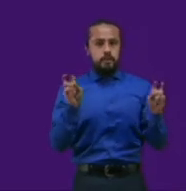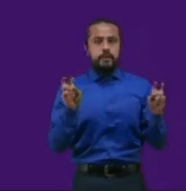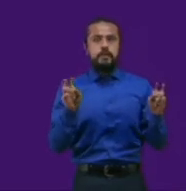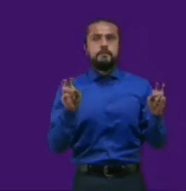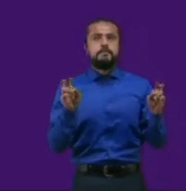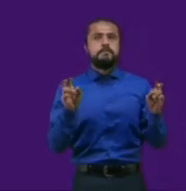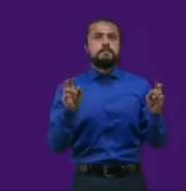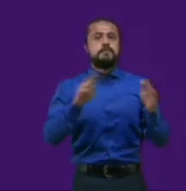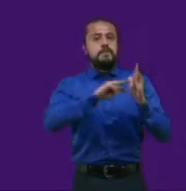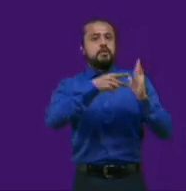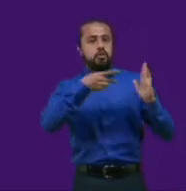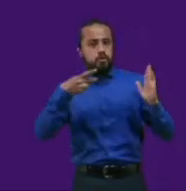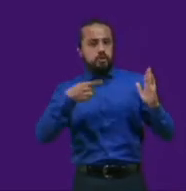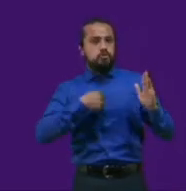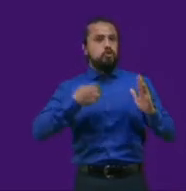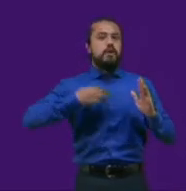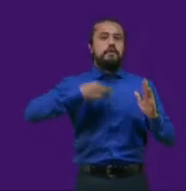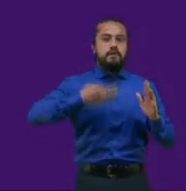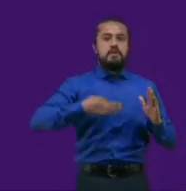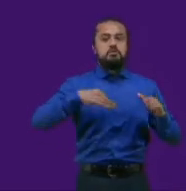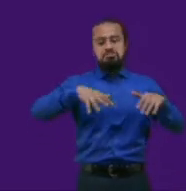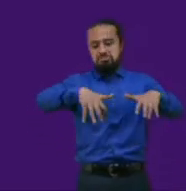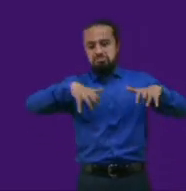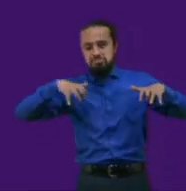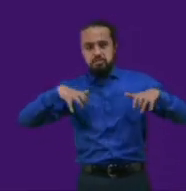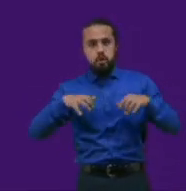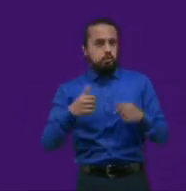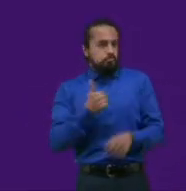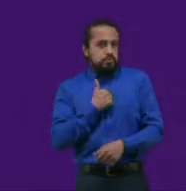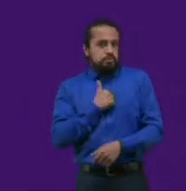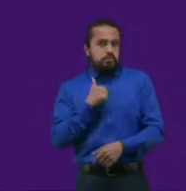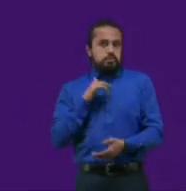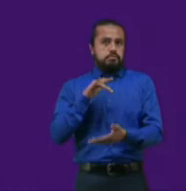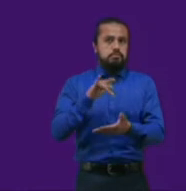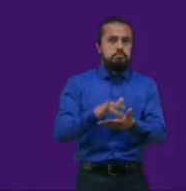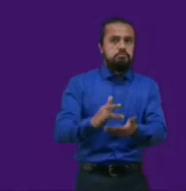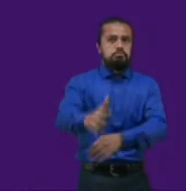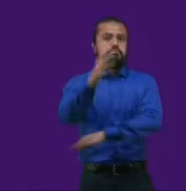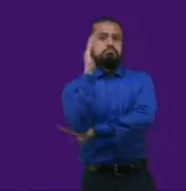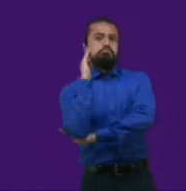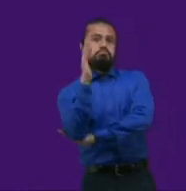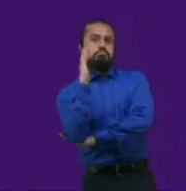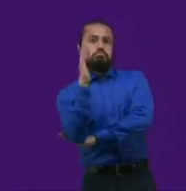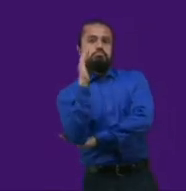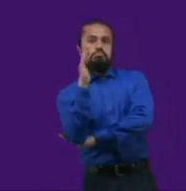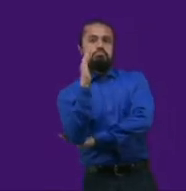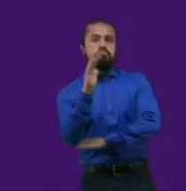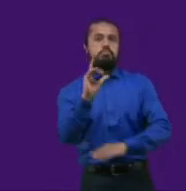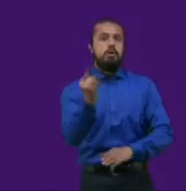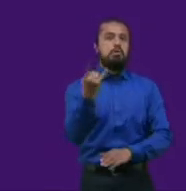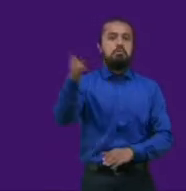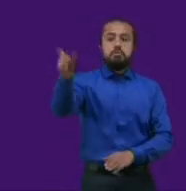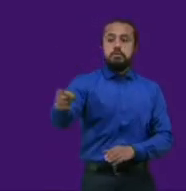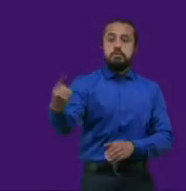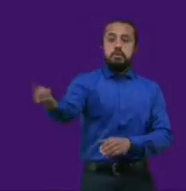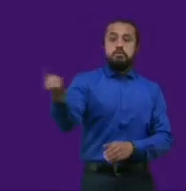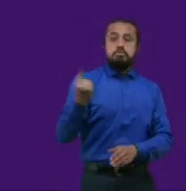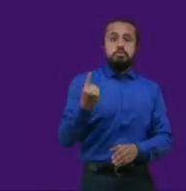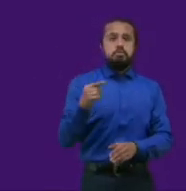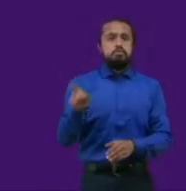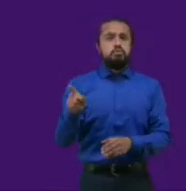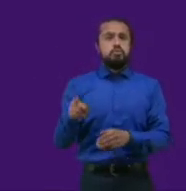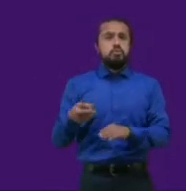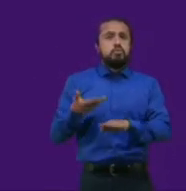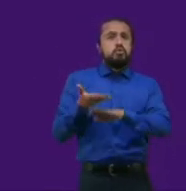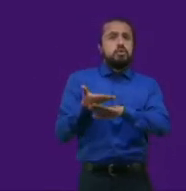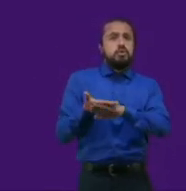a veces participo en eventos como este, a veces voy a dar una charla, Y me llegan infinitas solicitudes de,